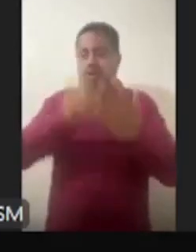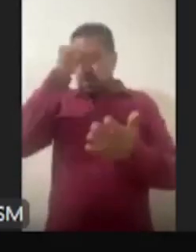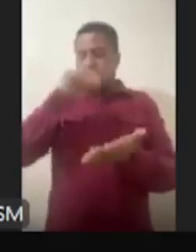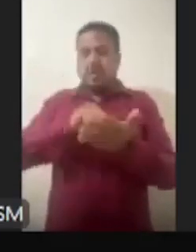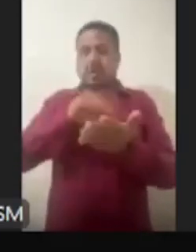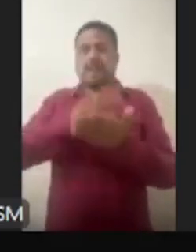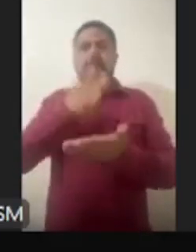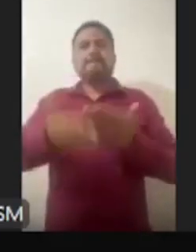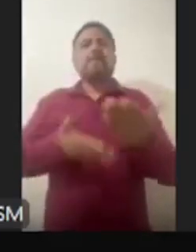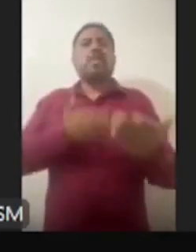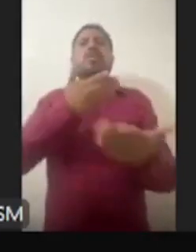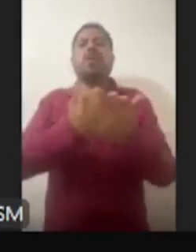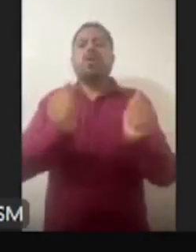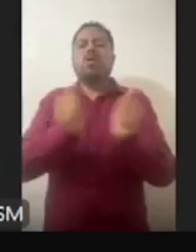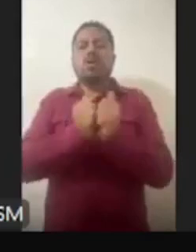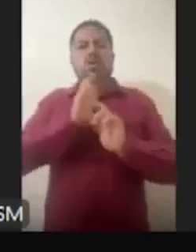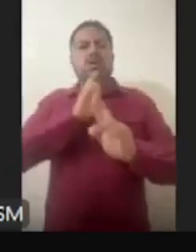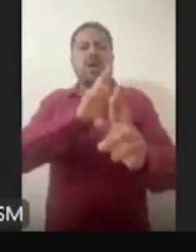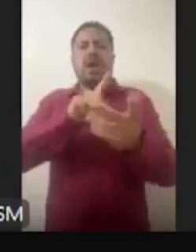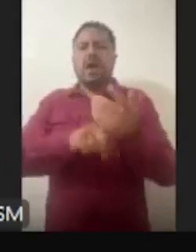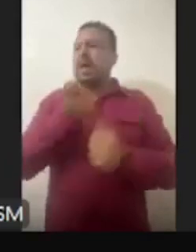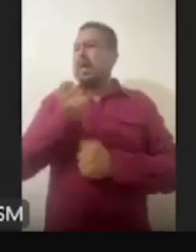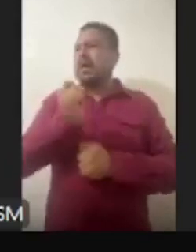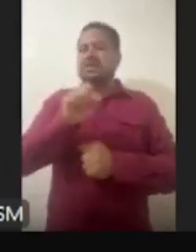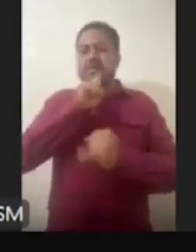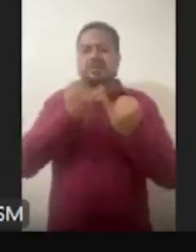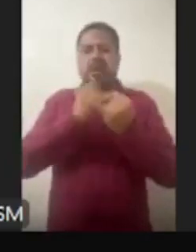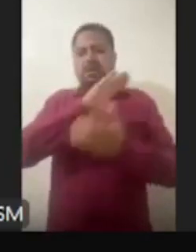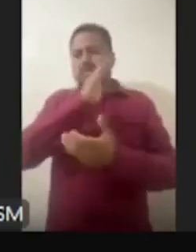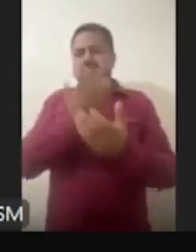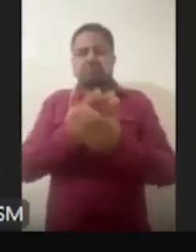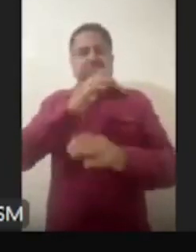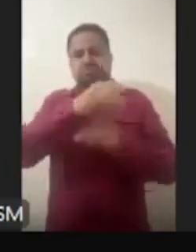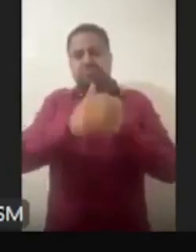las resoluciones, así como el archivo de los asuntos como concluidos.